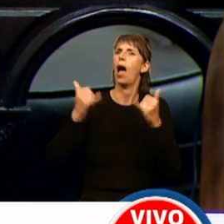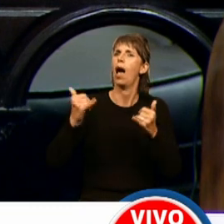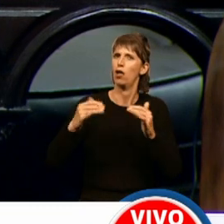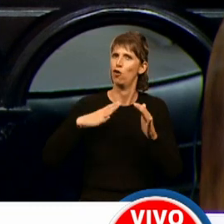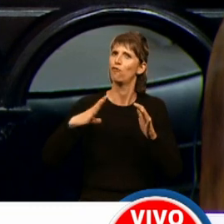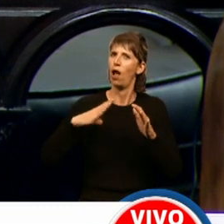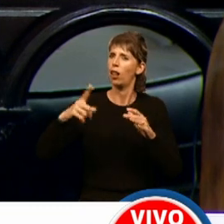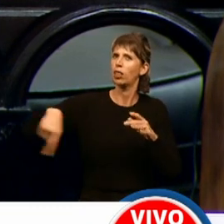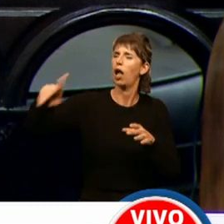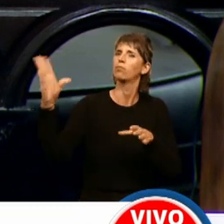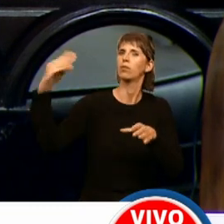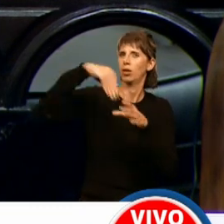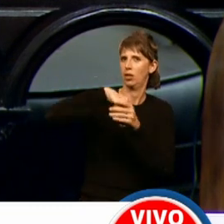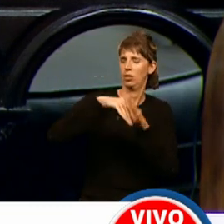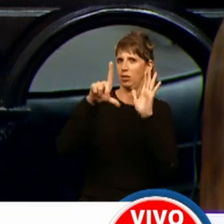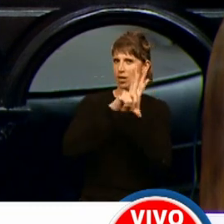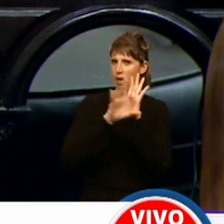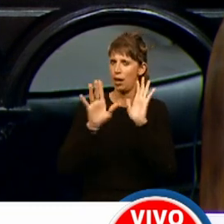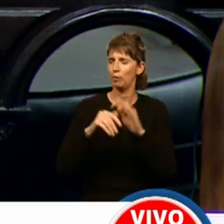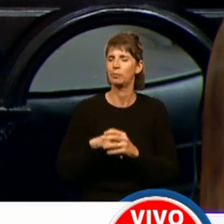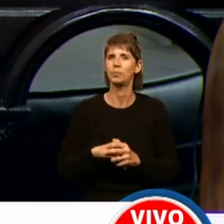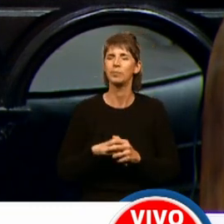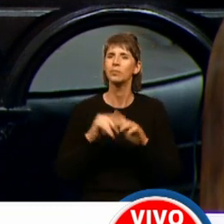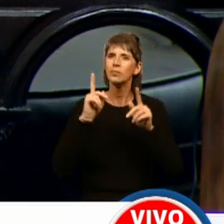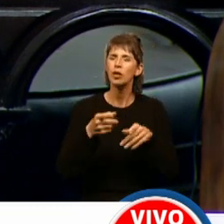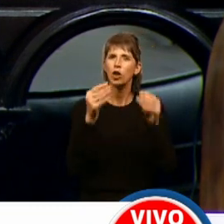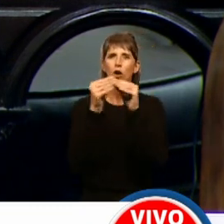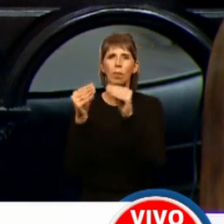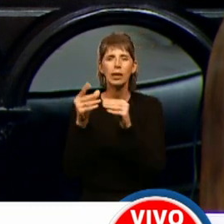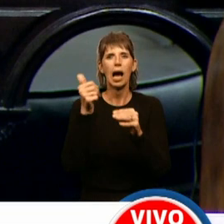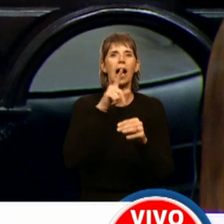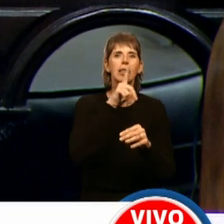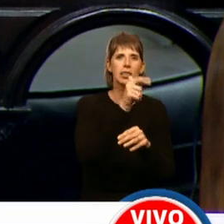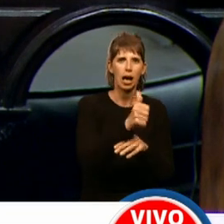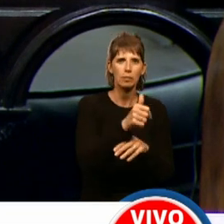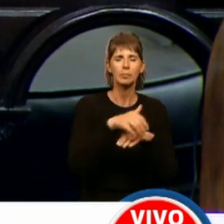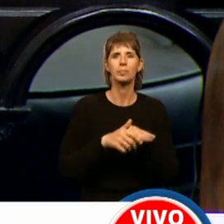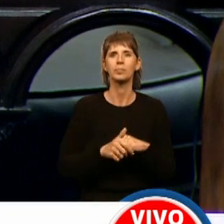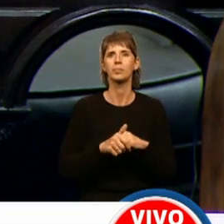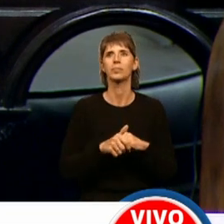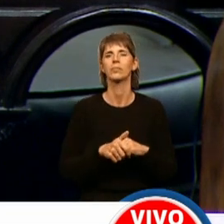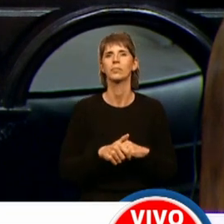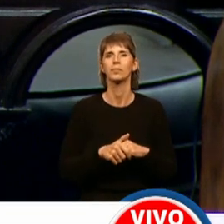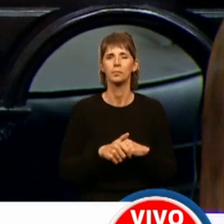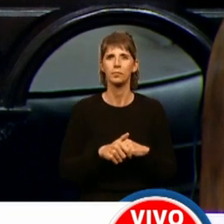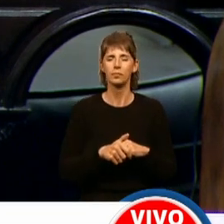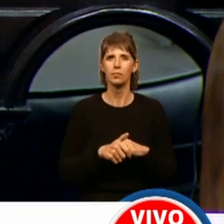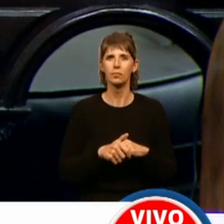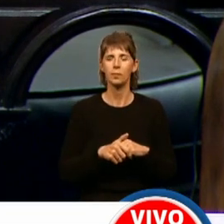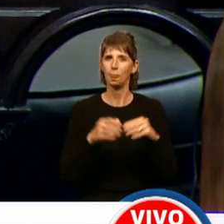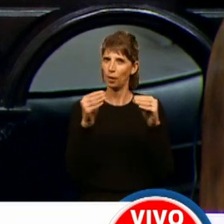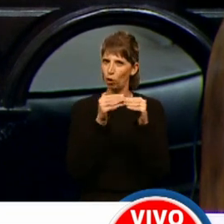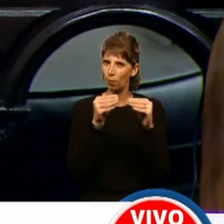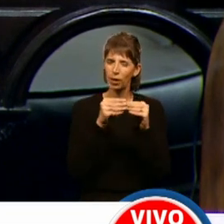incluir en la a las compañeras de atan a los compañeros de tan